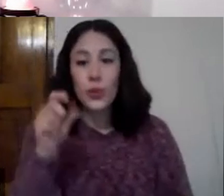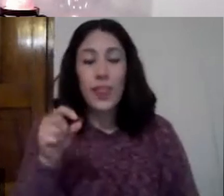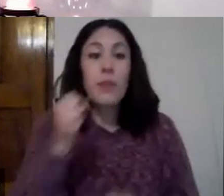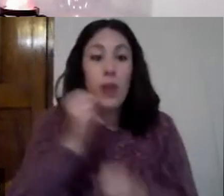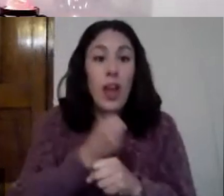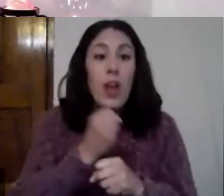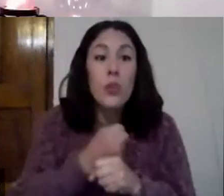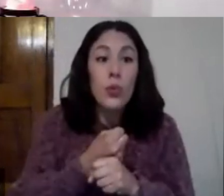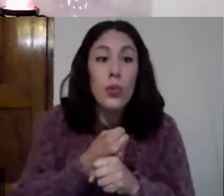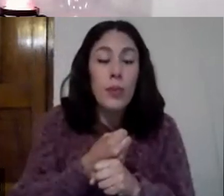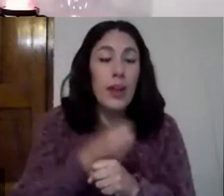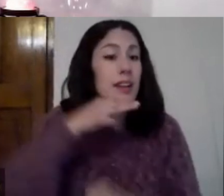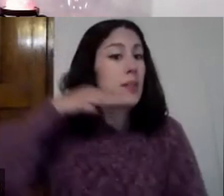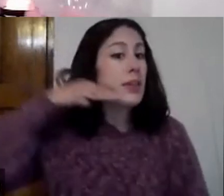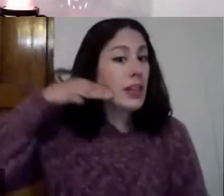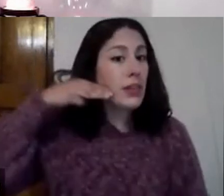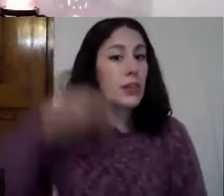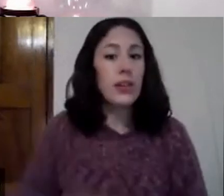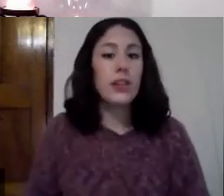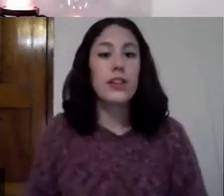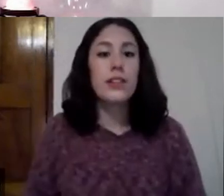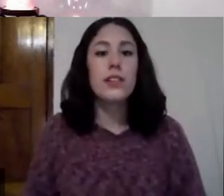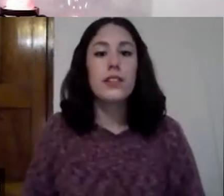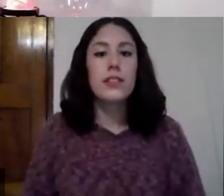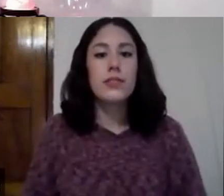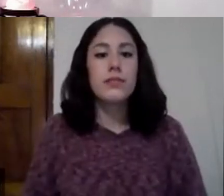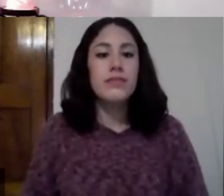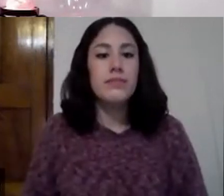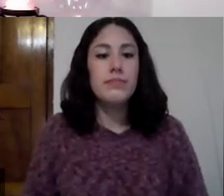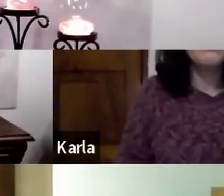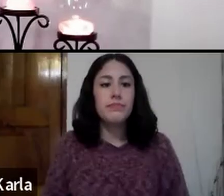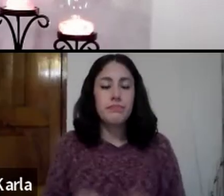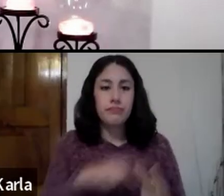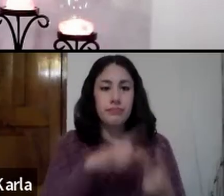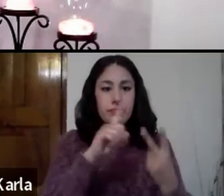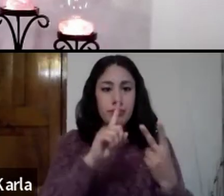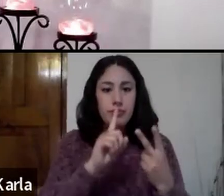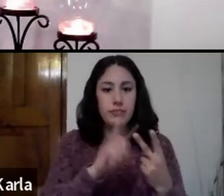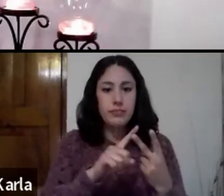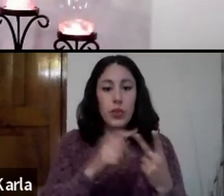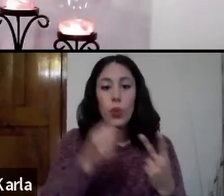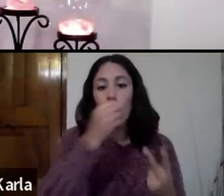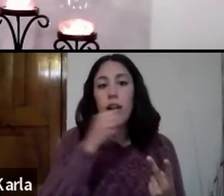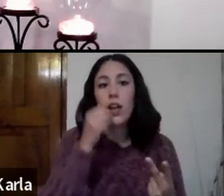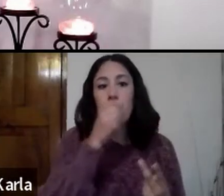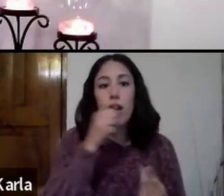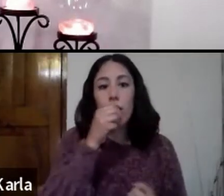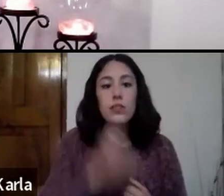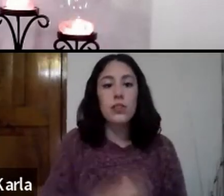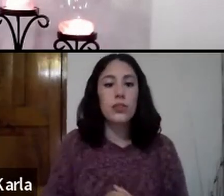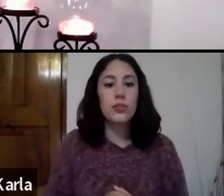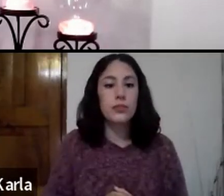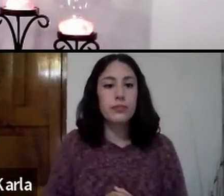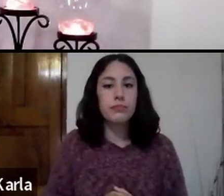grano y segundo la oración ya hemos estado a través de diferentes herramientas